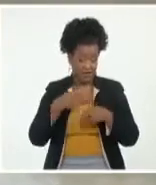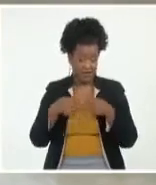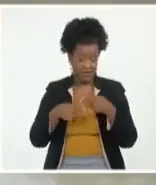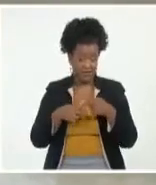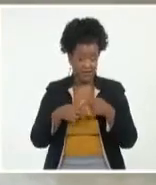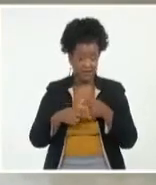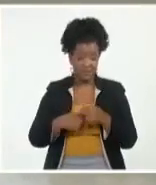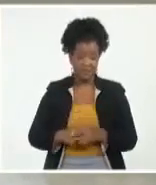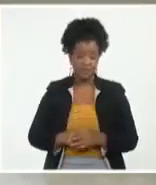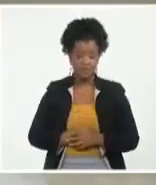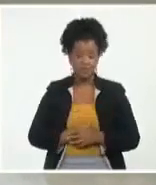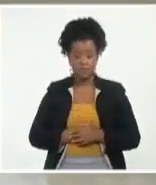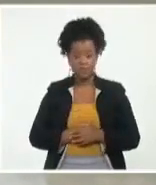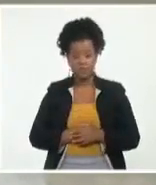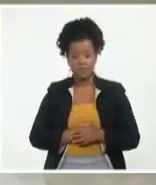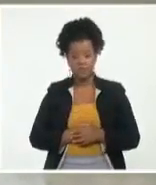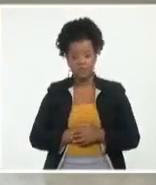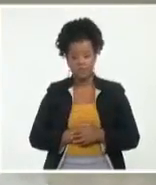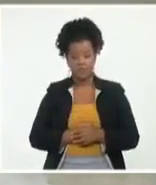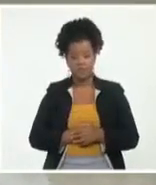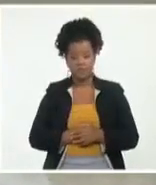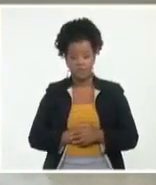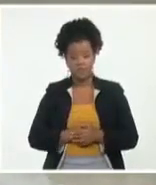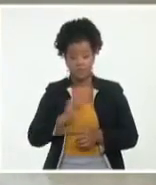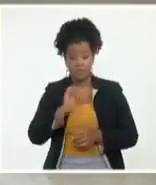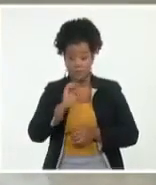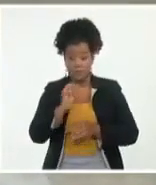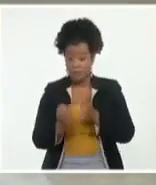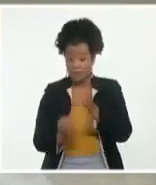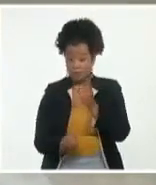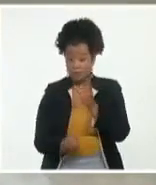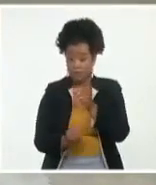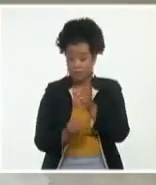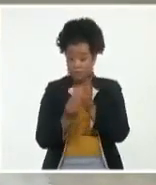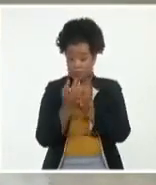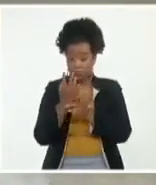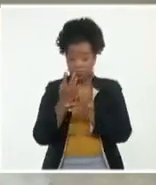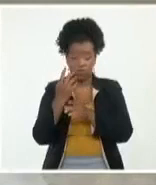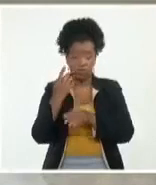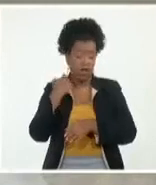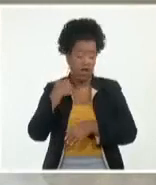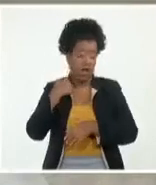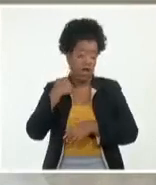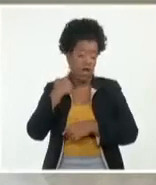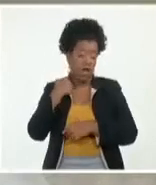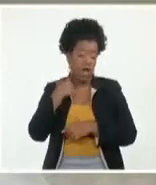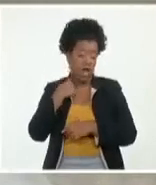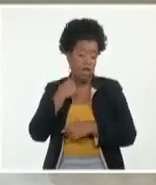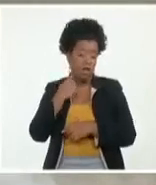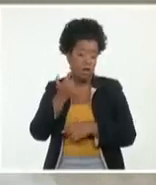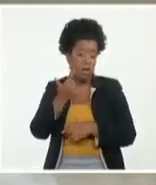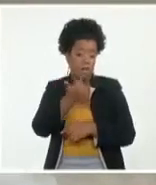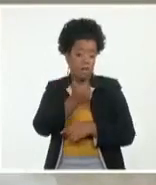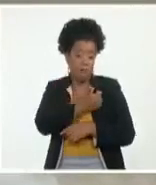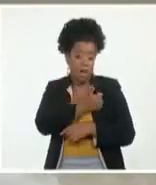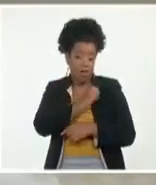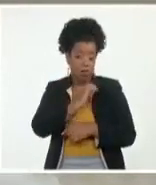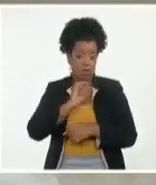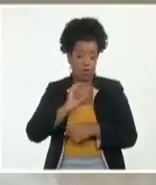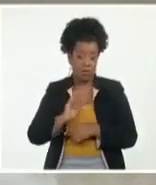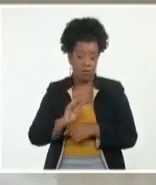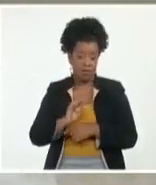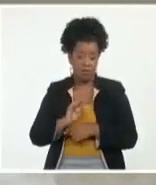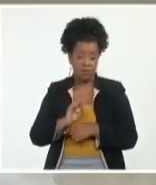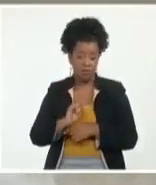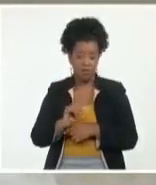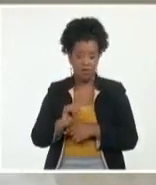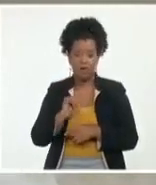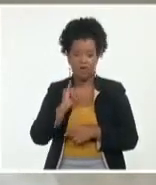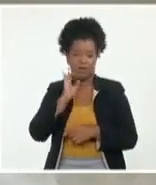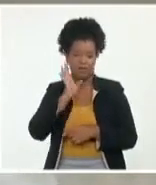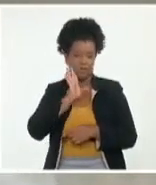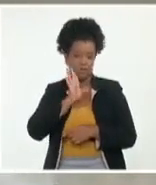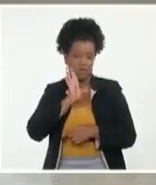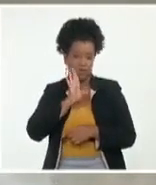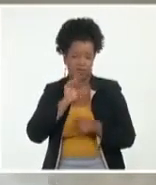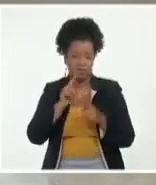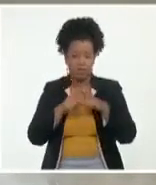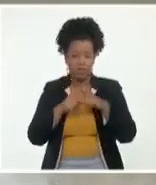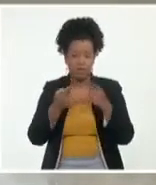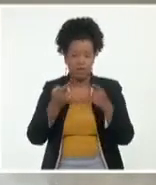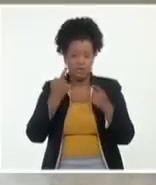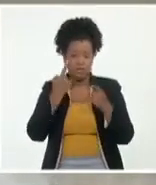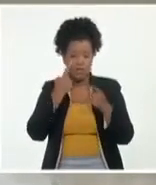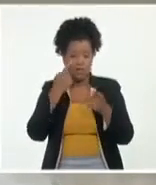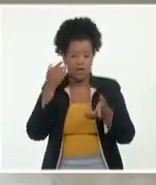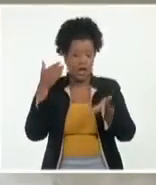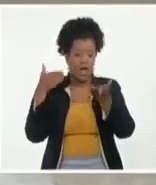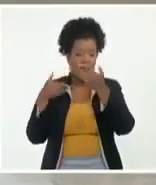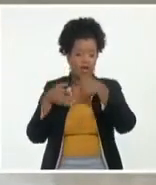que donde surge el Instituto Finla y fue la vacuna antimeningocócica o amigo-OC que surgió en medio de aquella